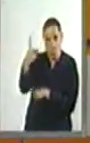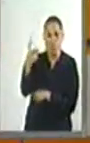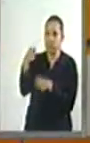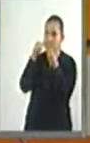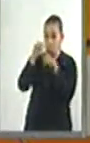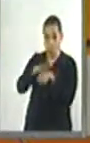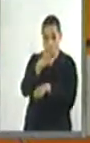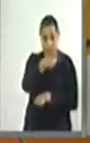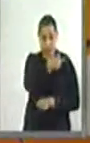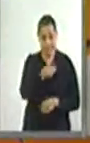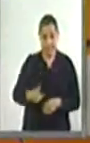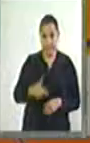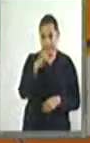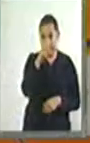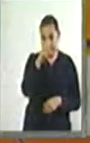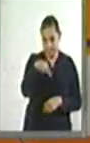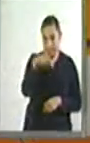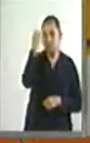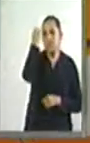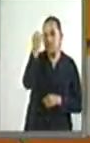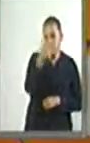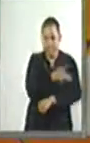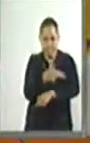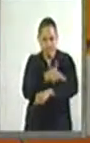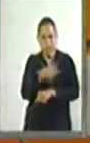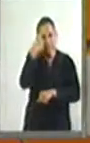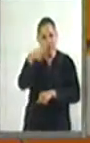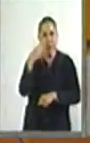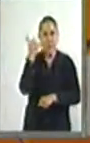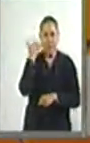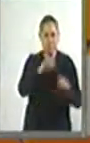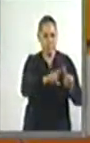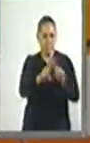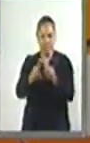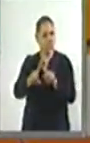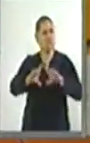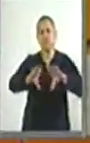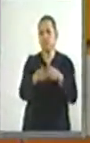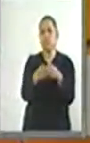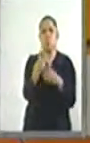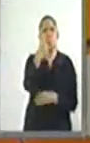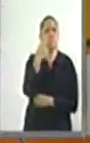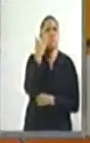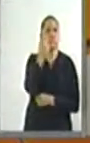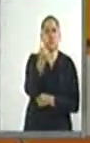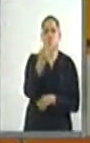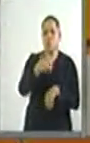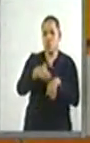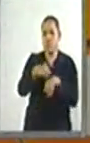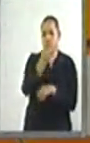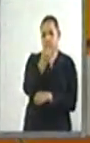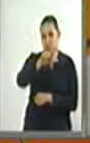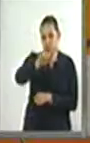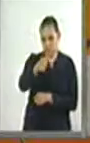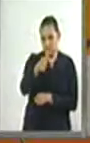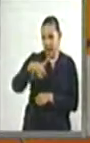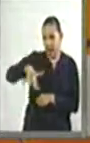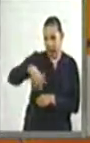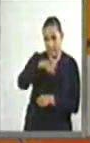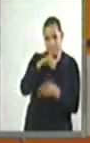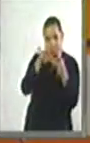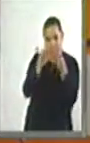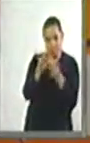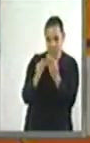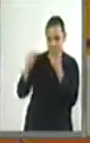de atención de llamadas de emergencia 911. Como lo dijo el titular del Ejecutivo Federal, este logro permite hacer